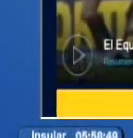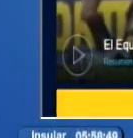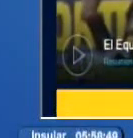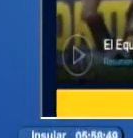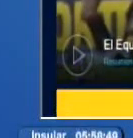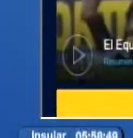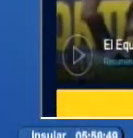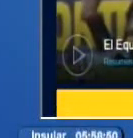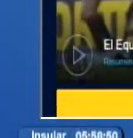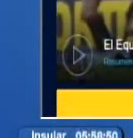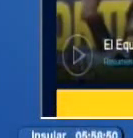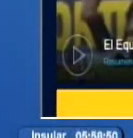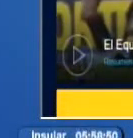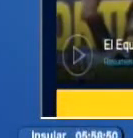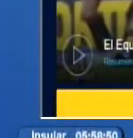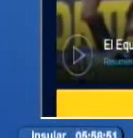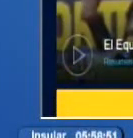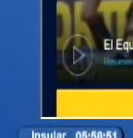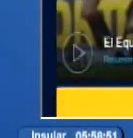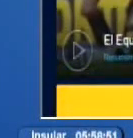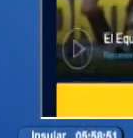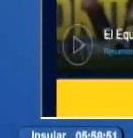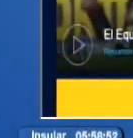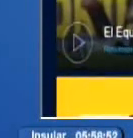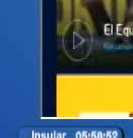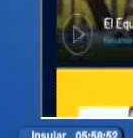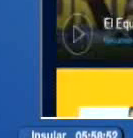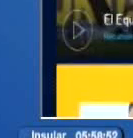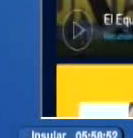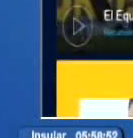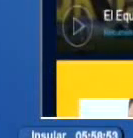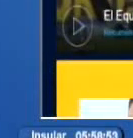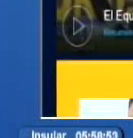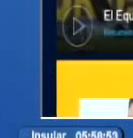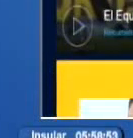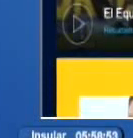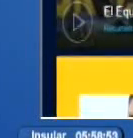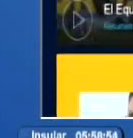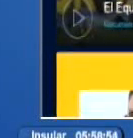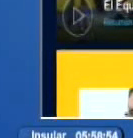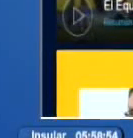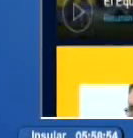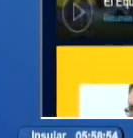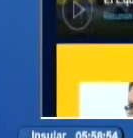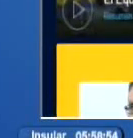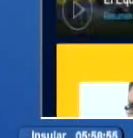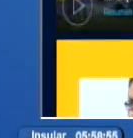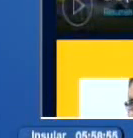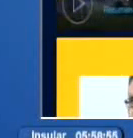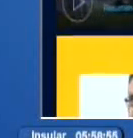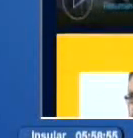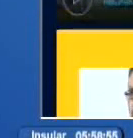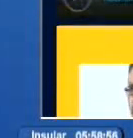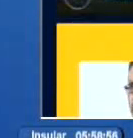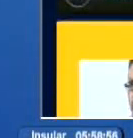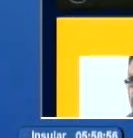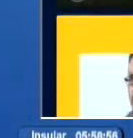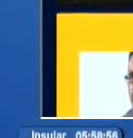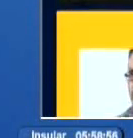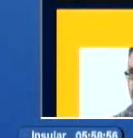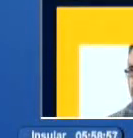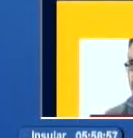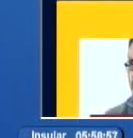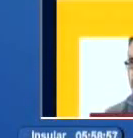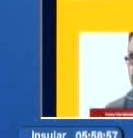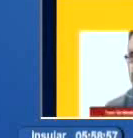como Liga Deportiva Universitaria y Emelec, tiene que seguir al equipo. También tenemos Ecuador Multicolor, ese programa donde resaltamos la interculturalidad